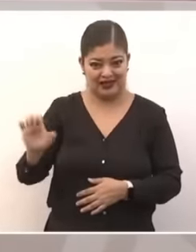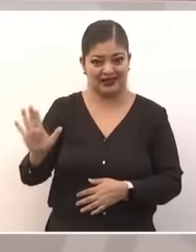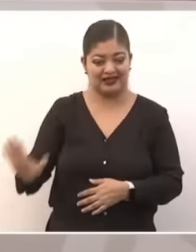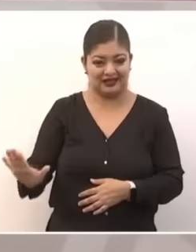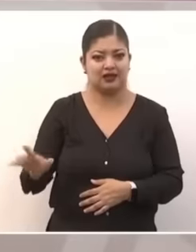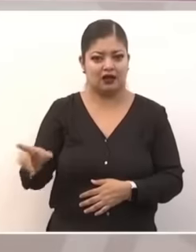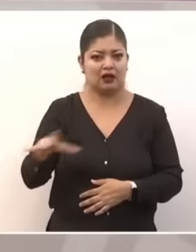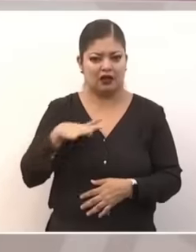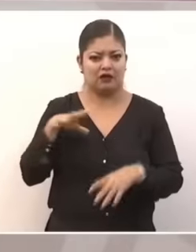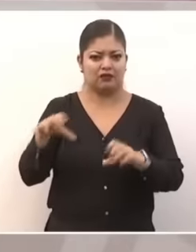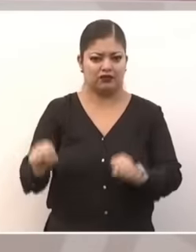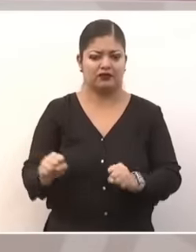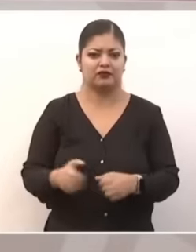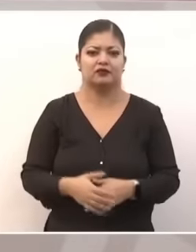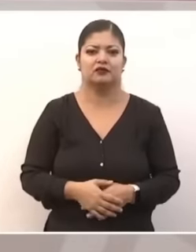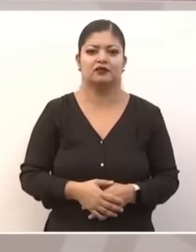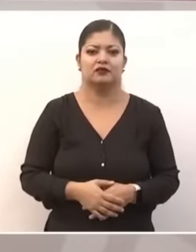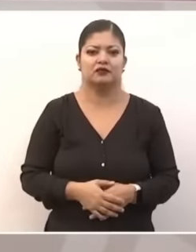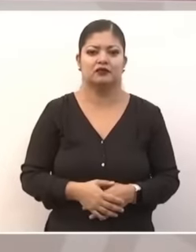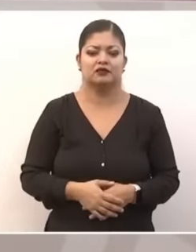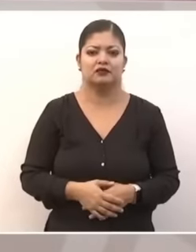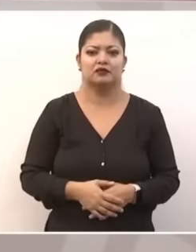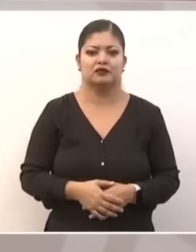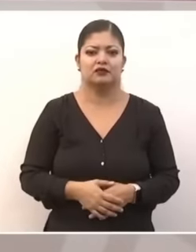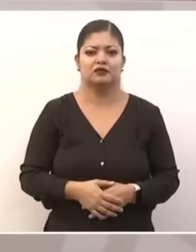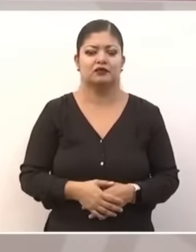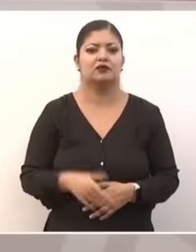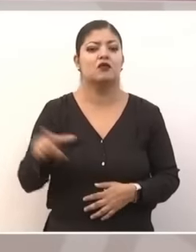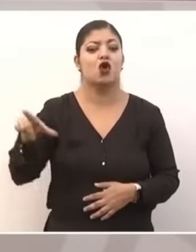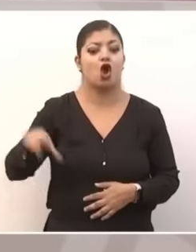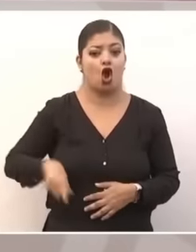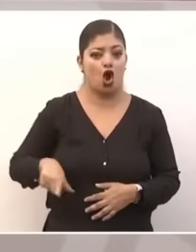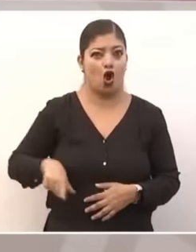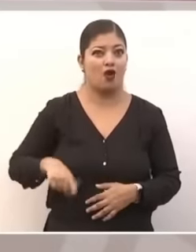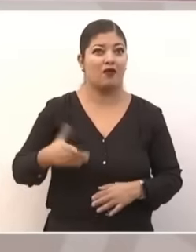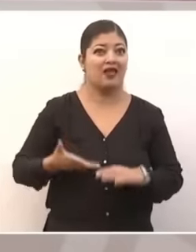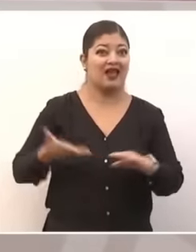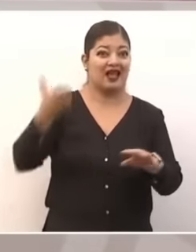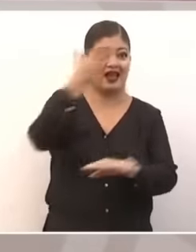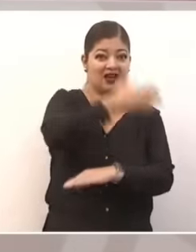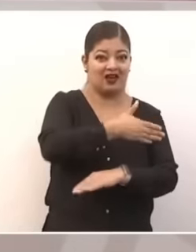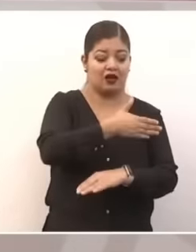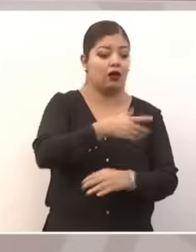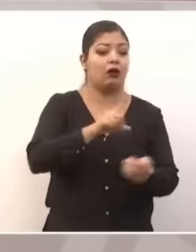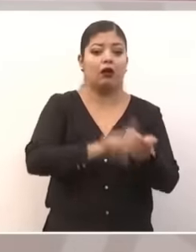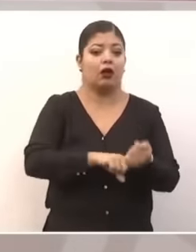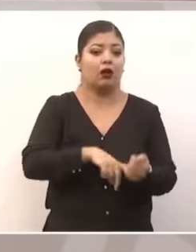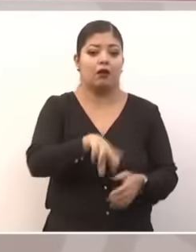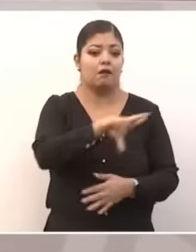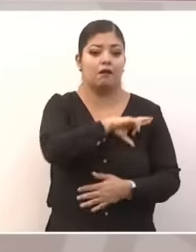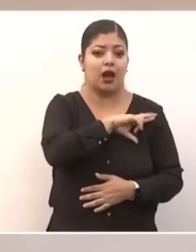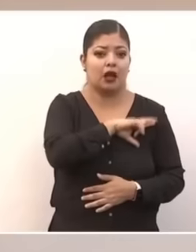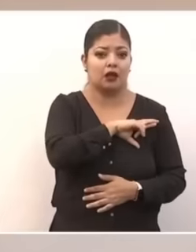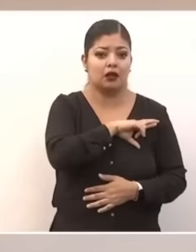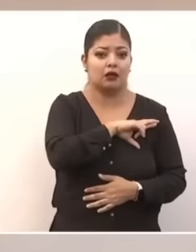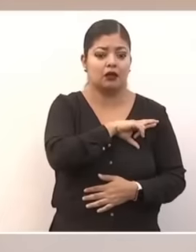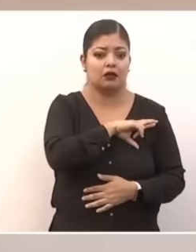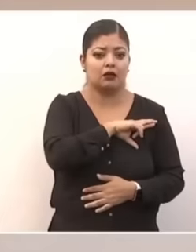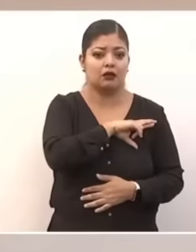¿verdad? Se encargaron los gobiernos del pasado de privatizar los trenes, ¿cierto?